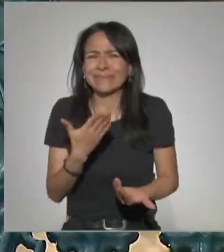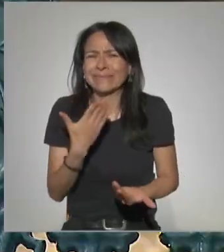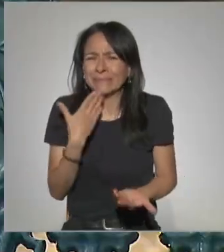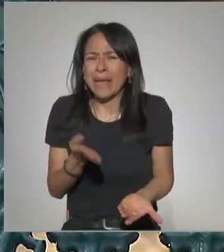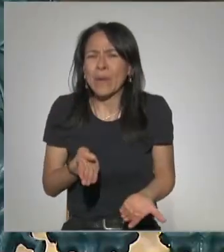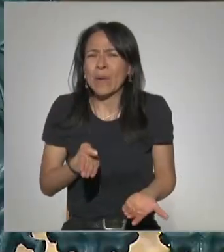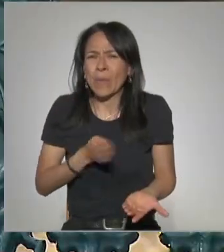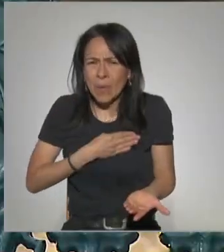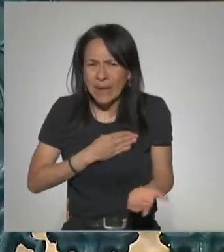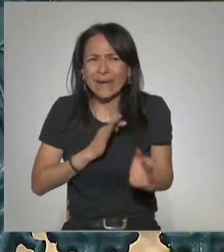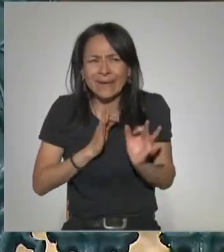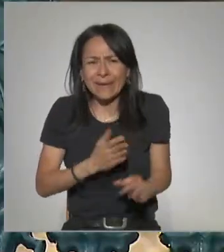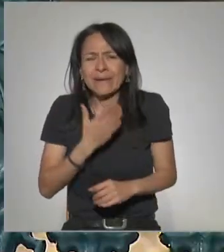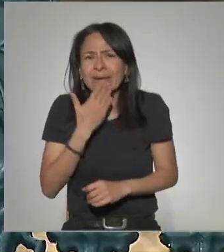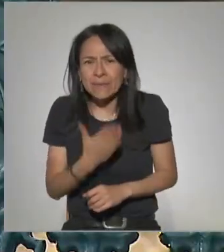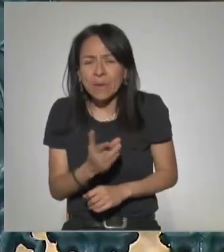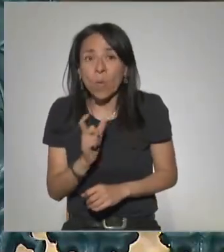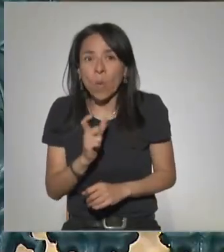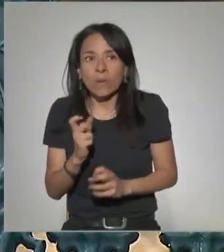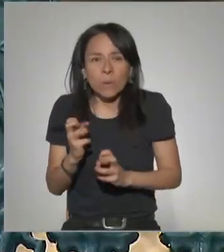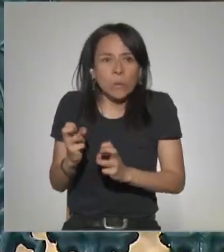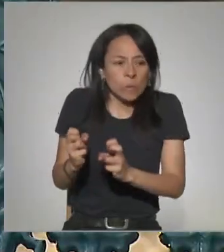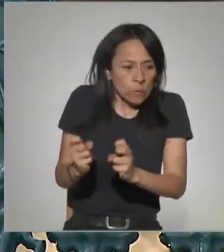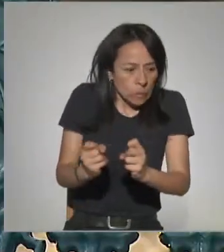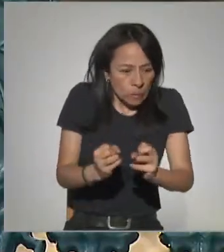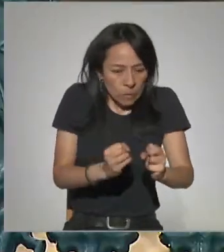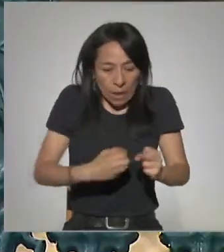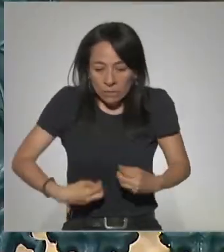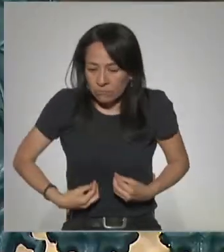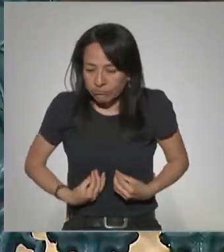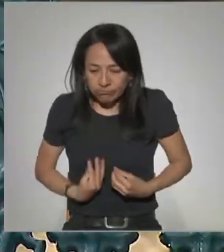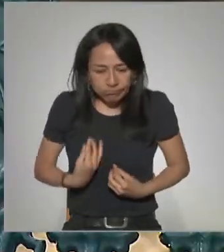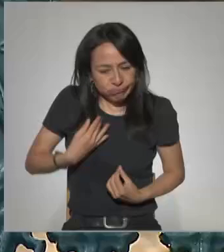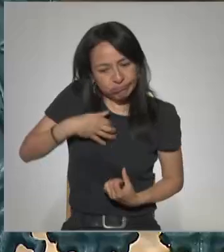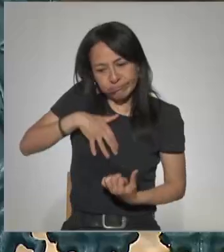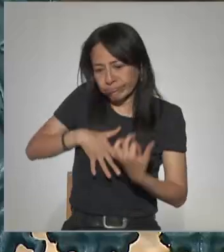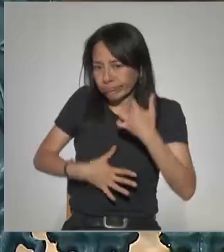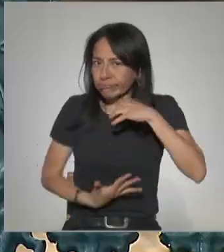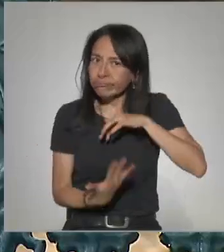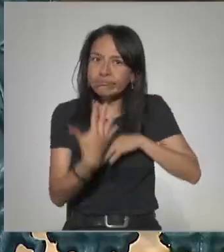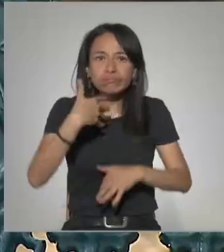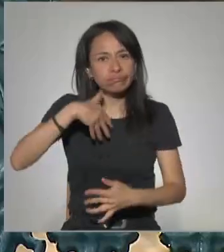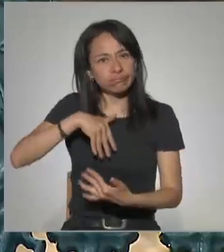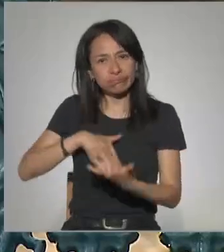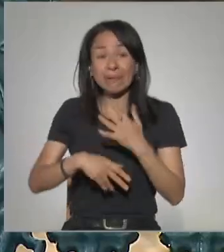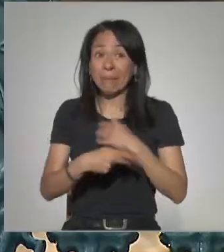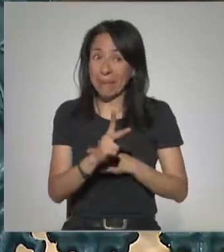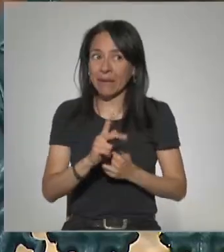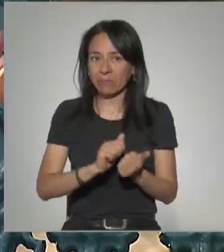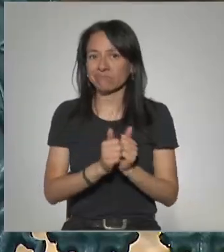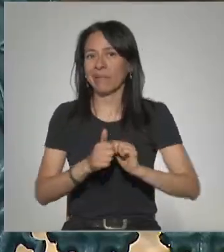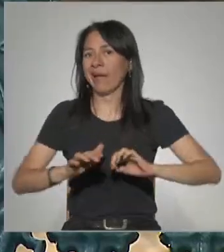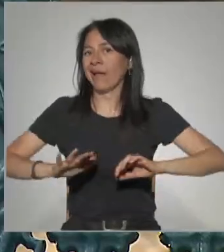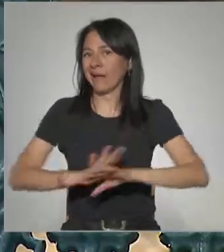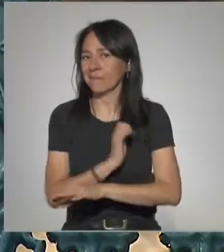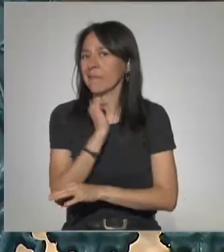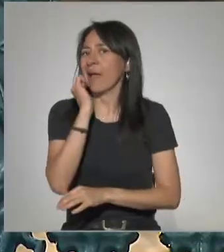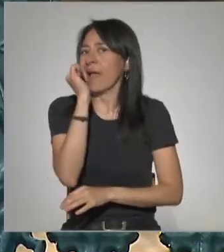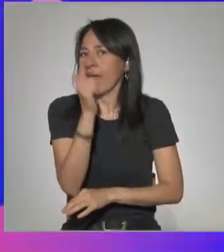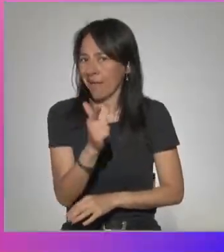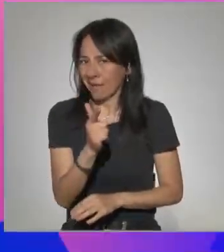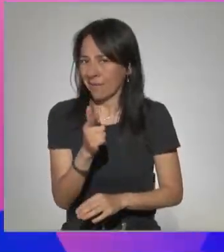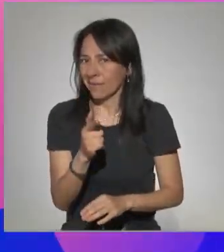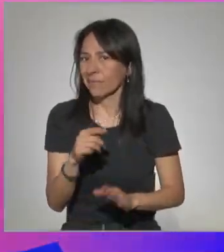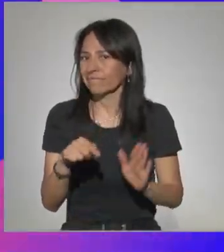cuando estamos en una situación estresante, ¿no? Pero se vuelve malo cuando se mantiene mucho tiempo en